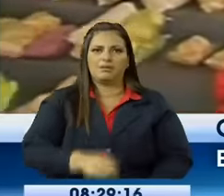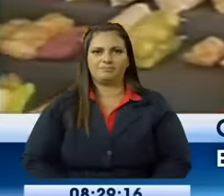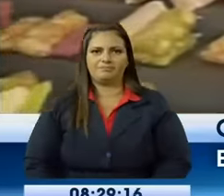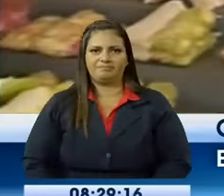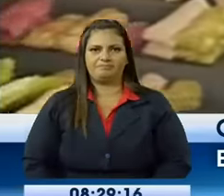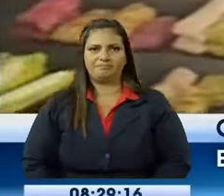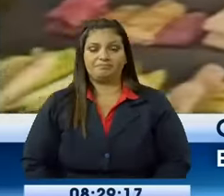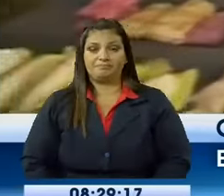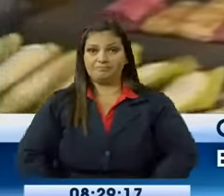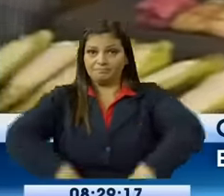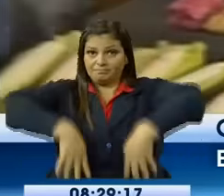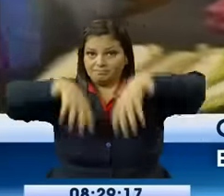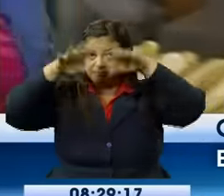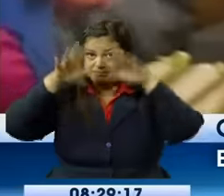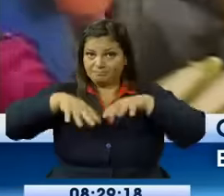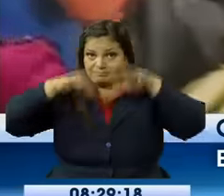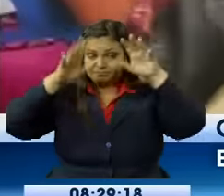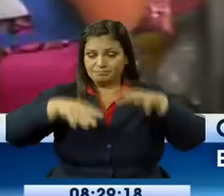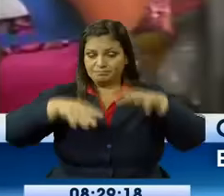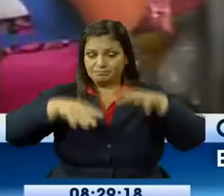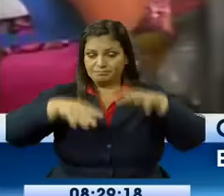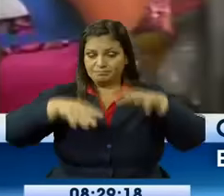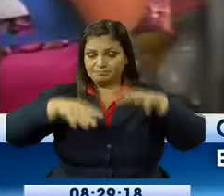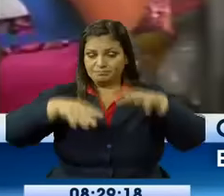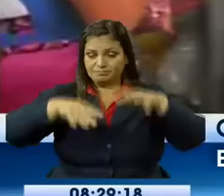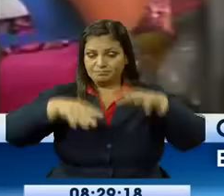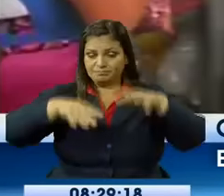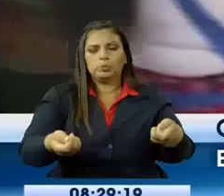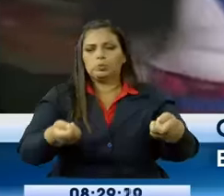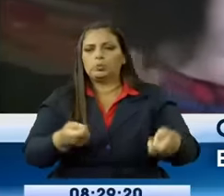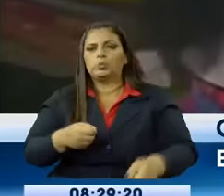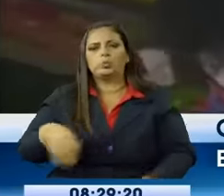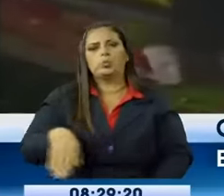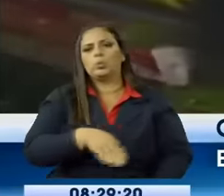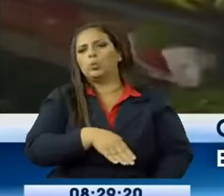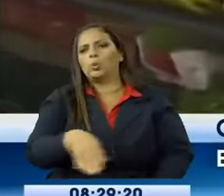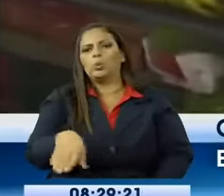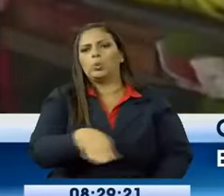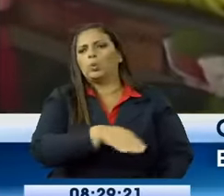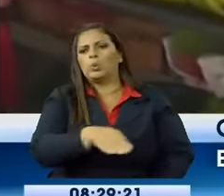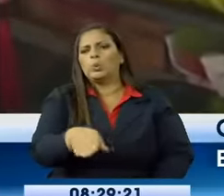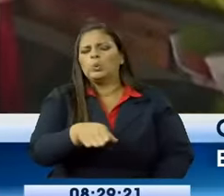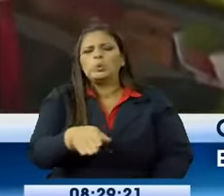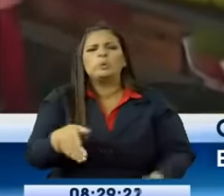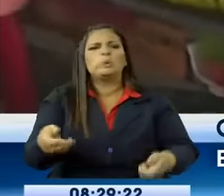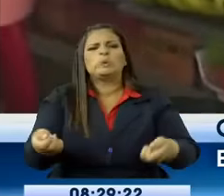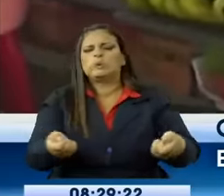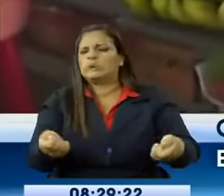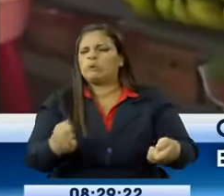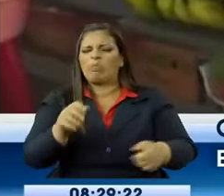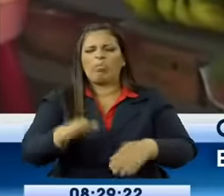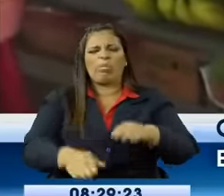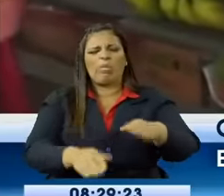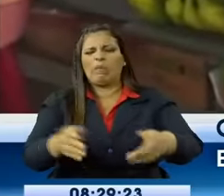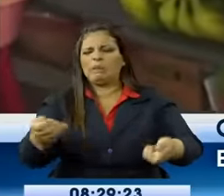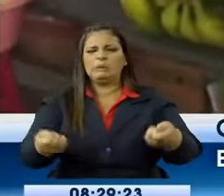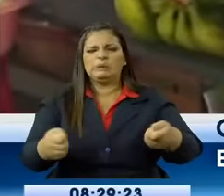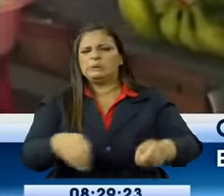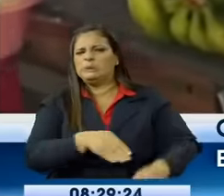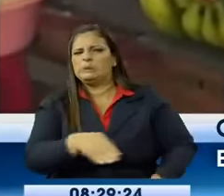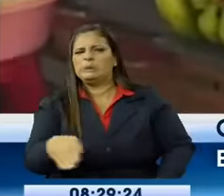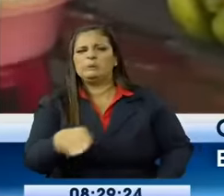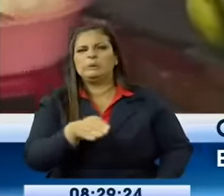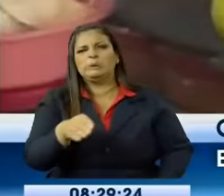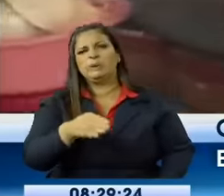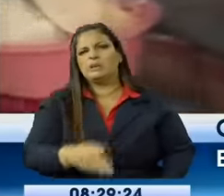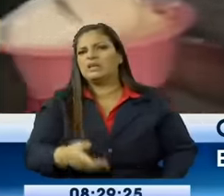muchas veces los camiones, los transportistas se quedan paralizados, incurren en gastos adicionales de personal, incurren en